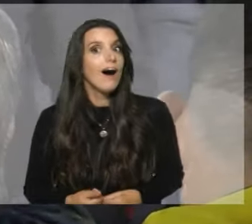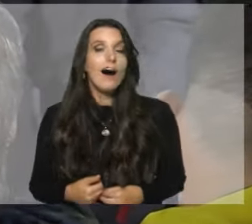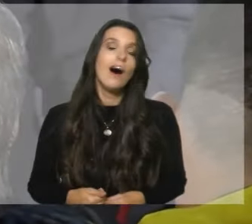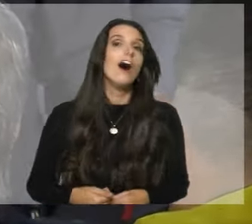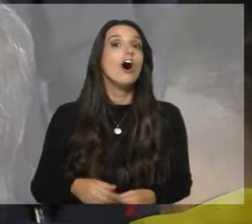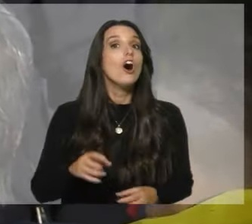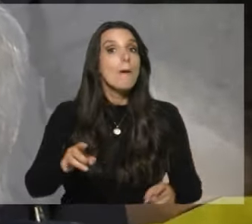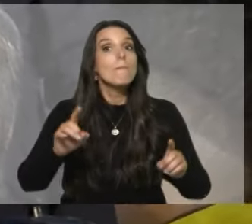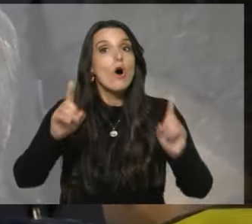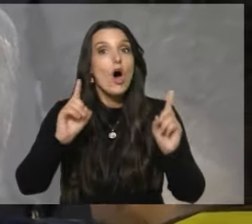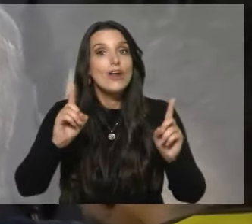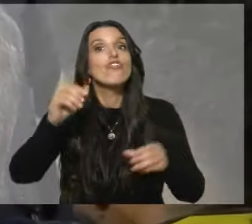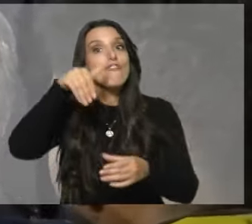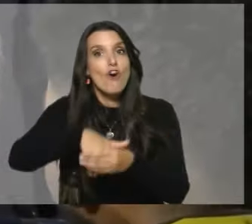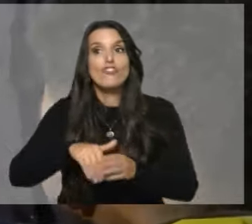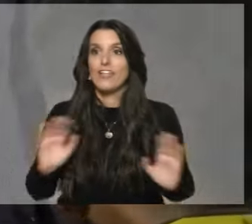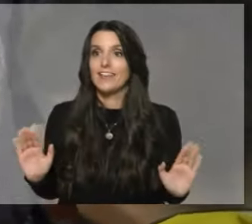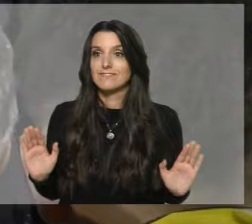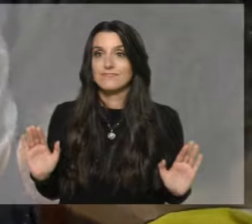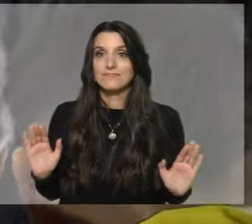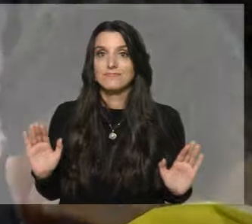Solo por eso vale que me voten.